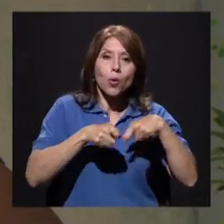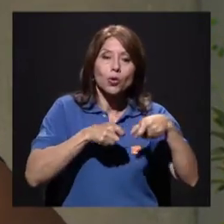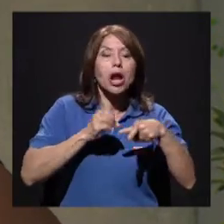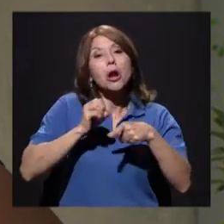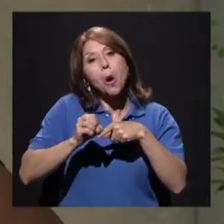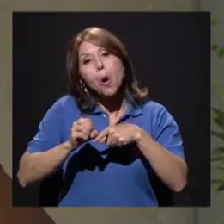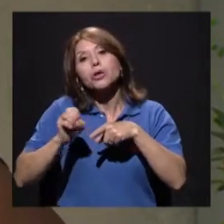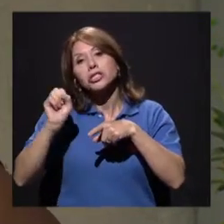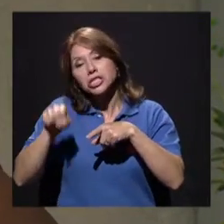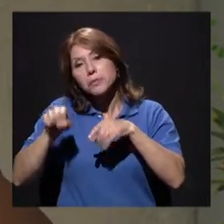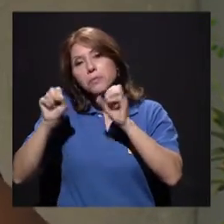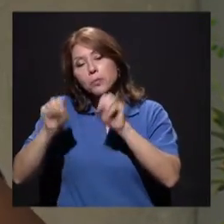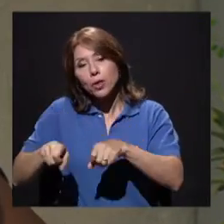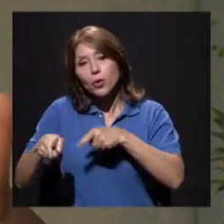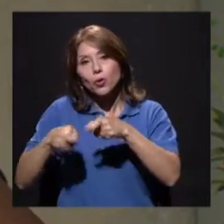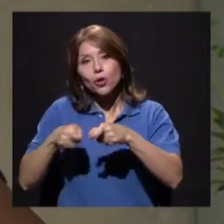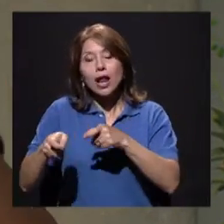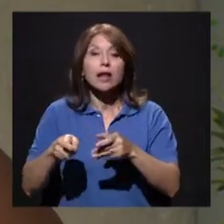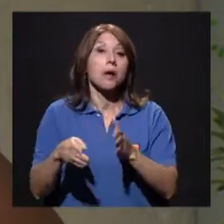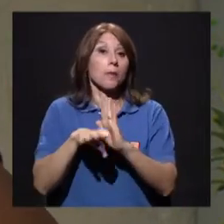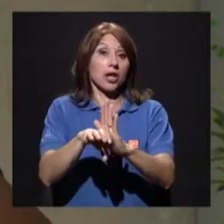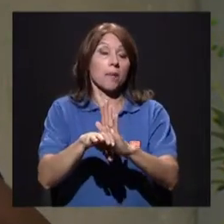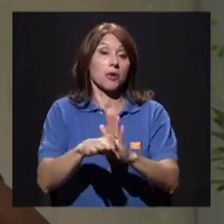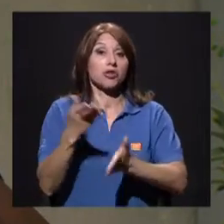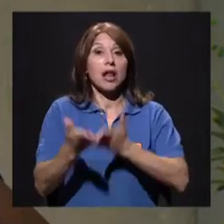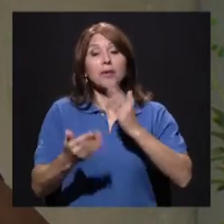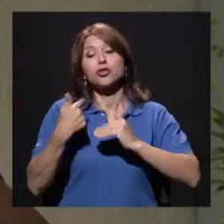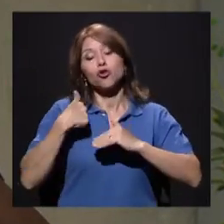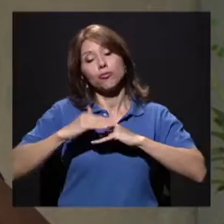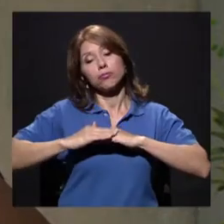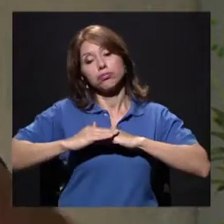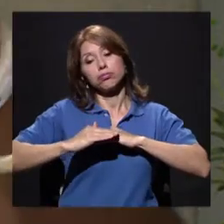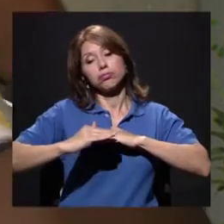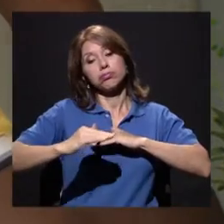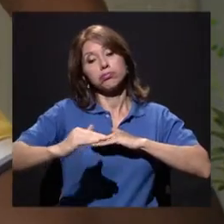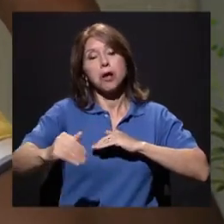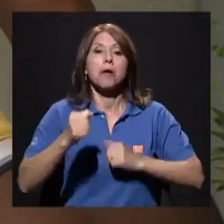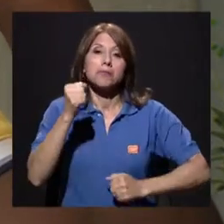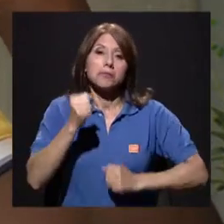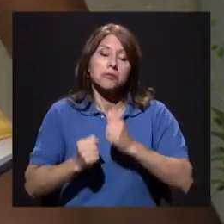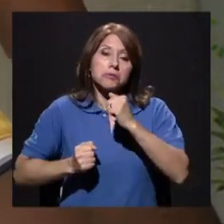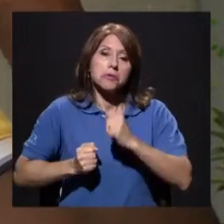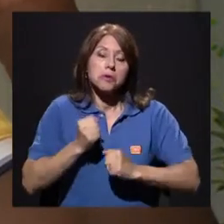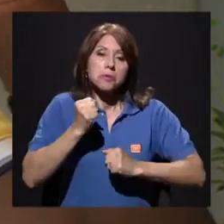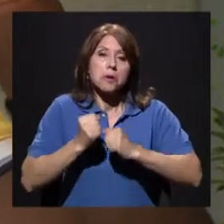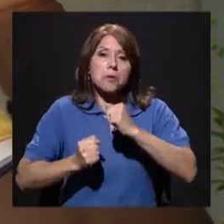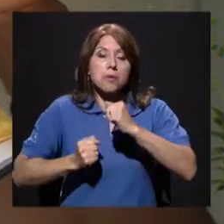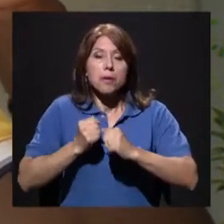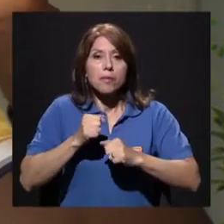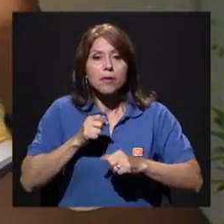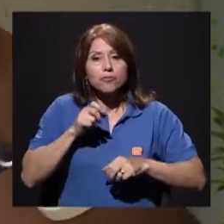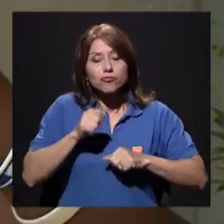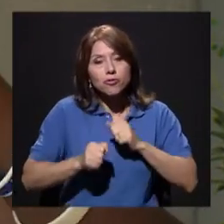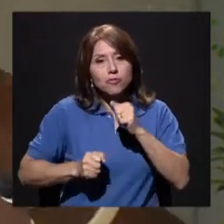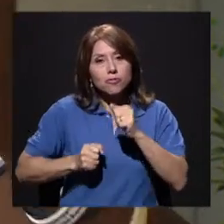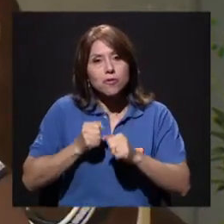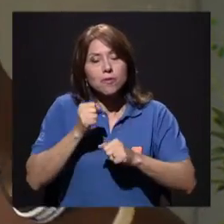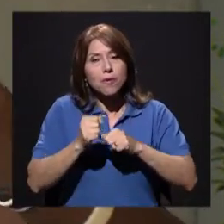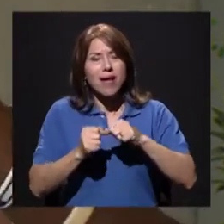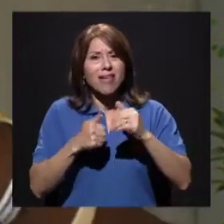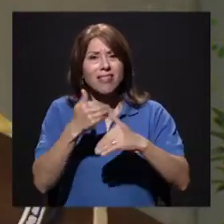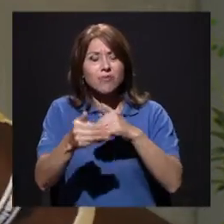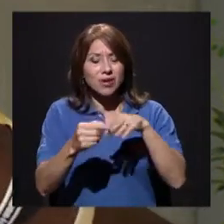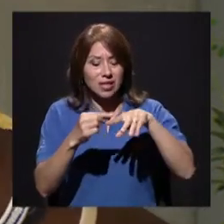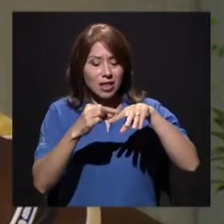ser que ya ande corriendo en alguna superficie y me dobla el tobillo. Eso es normal. ¿Verdad? Entonces, hay ciertas